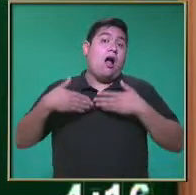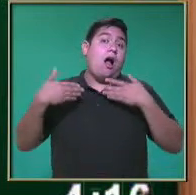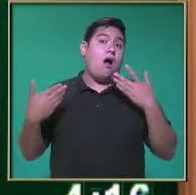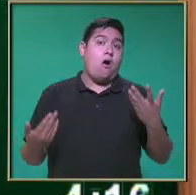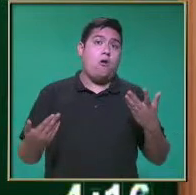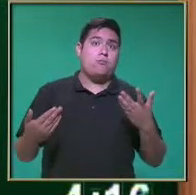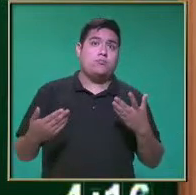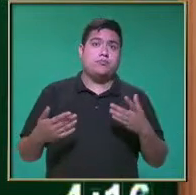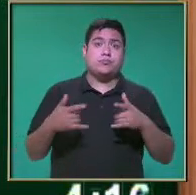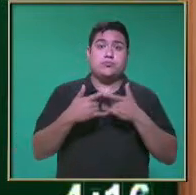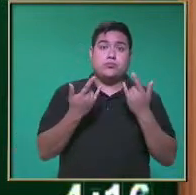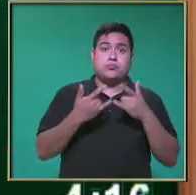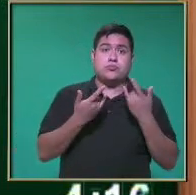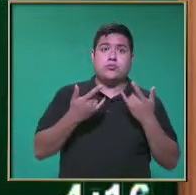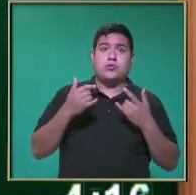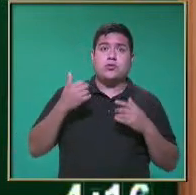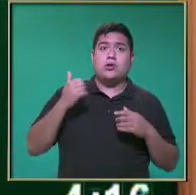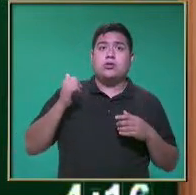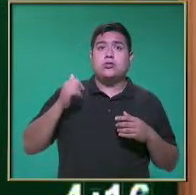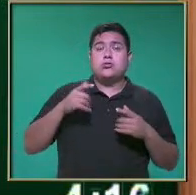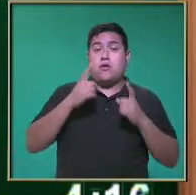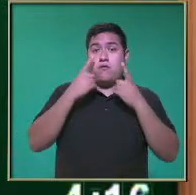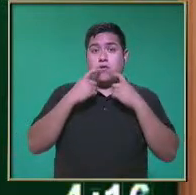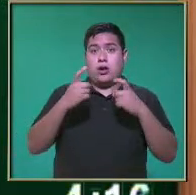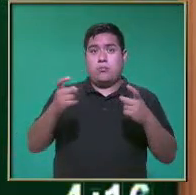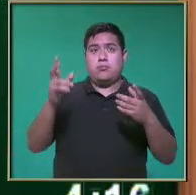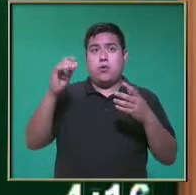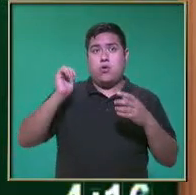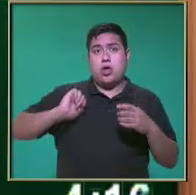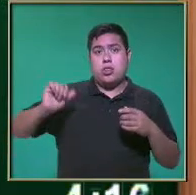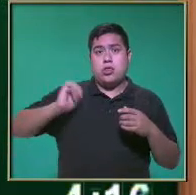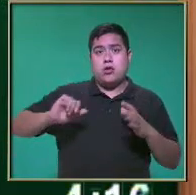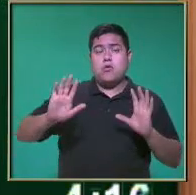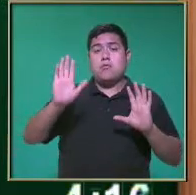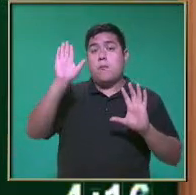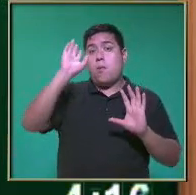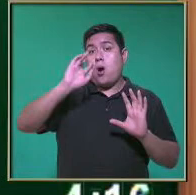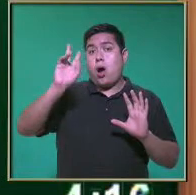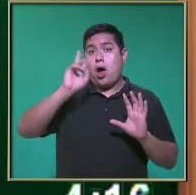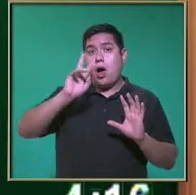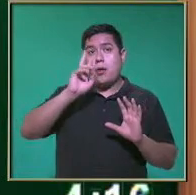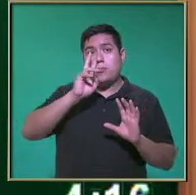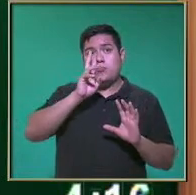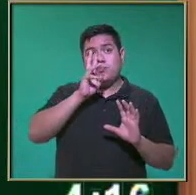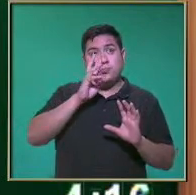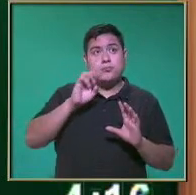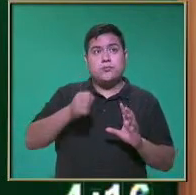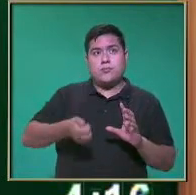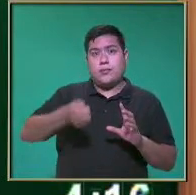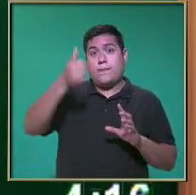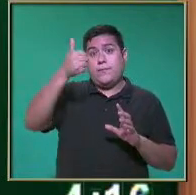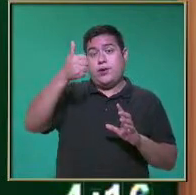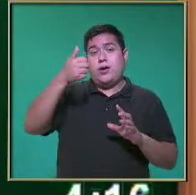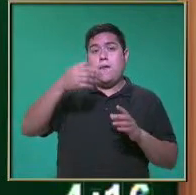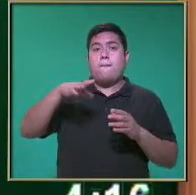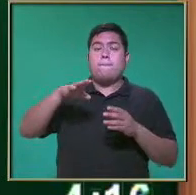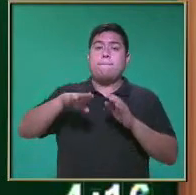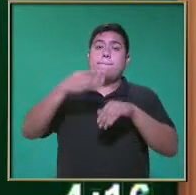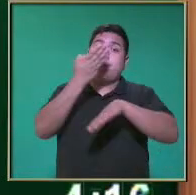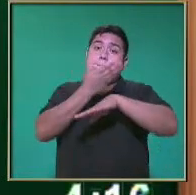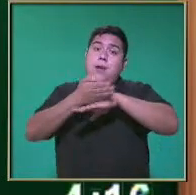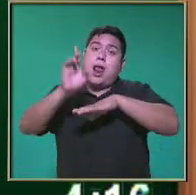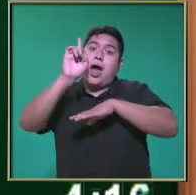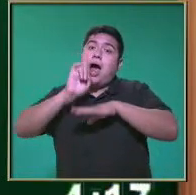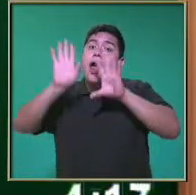identify the classic tales. Vamos a identificar en los títulos ahora los cuentos clásicos. We have first Snow White, tenemos a